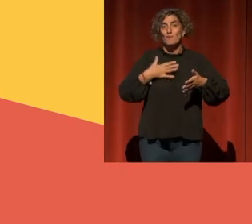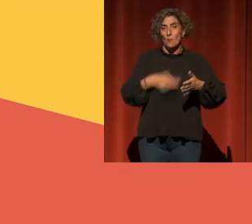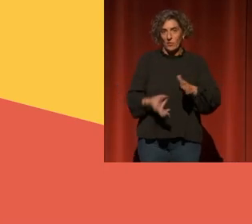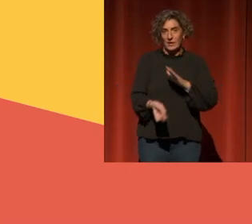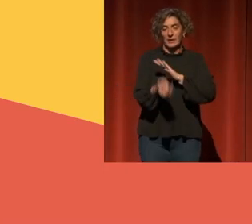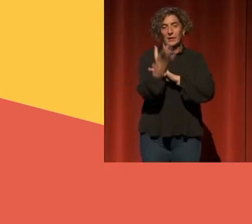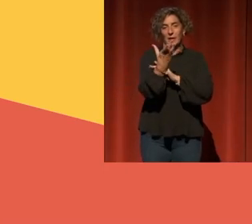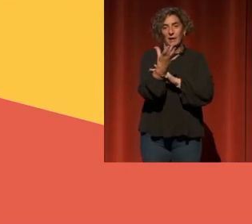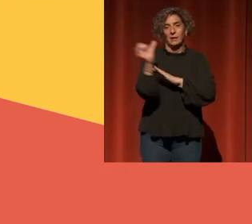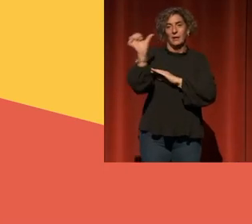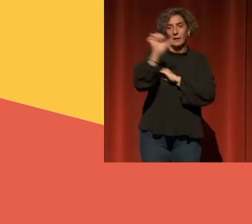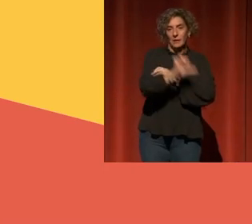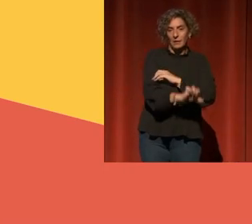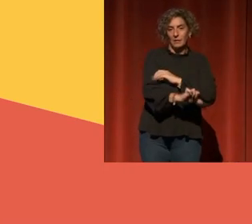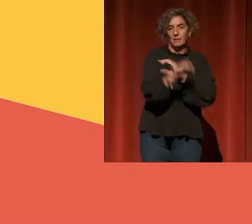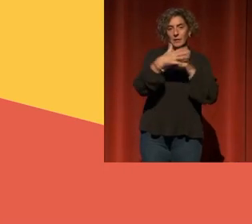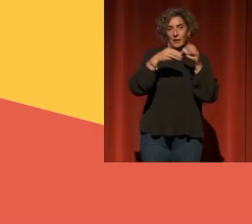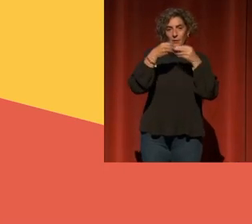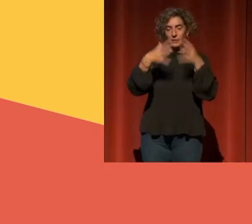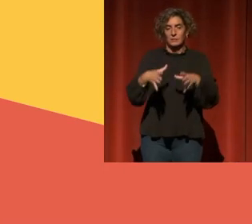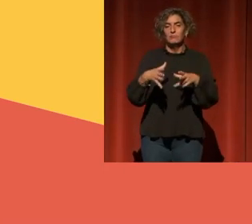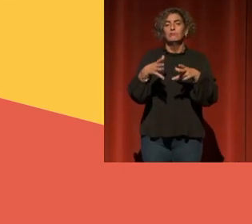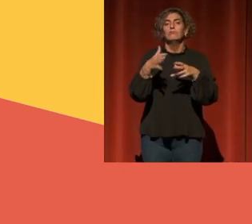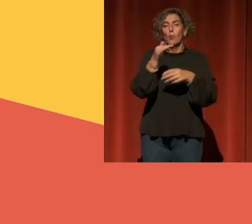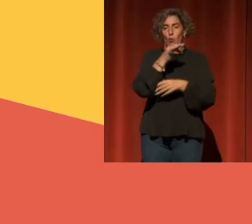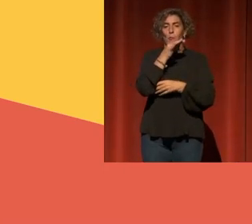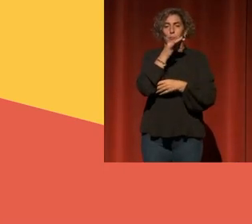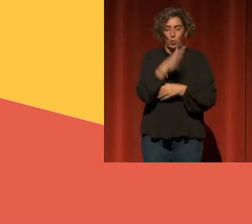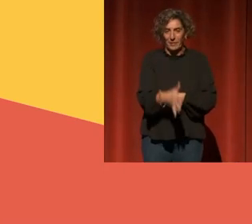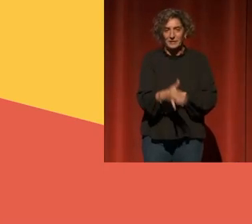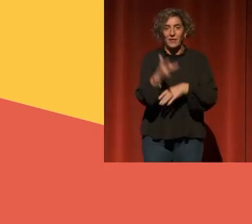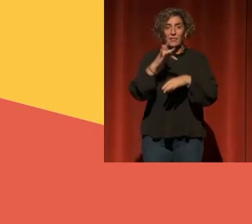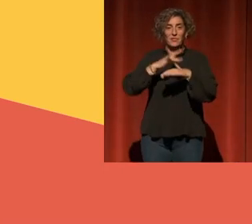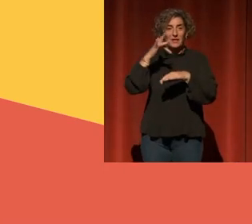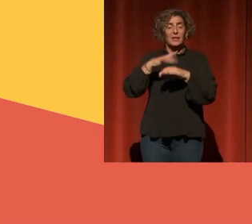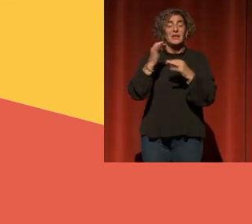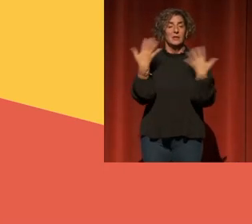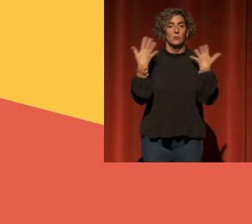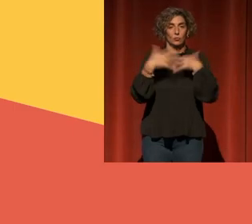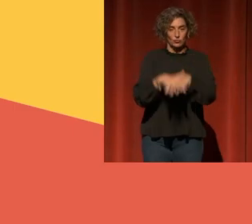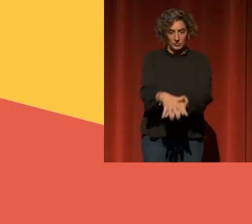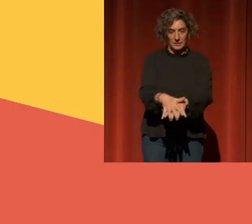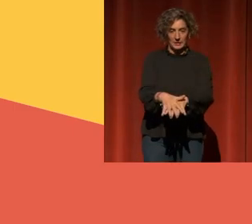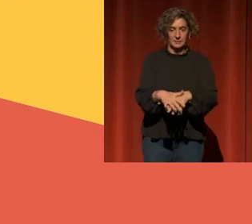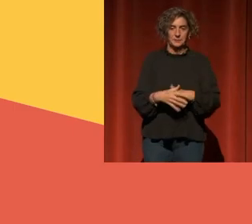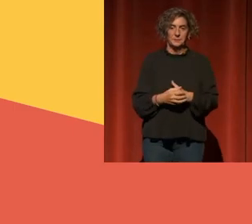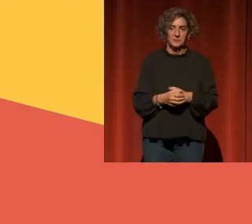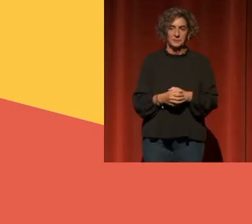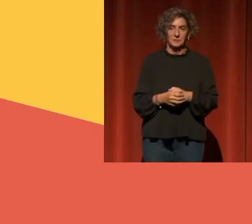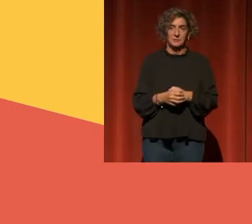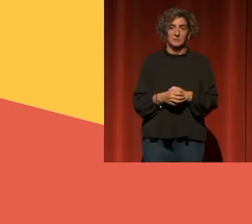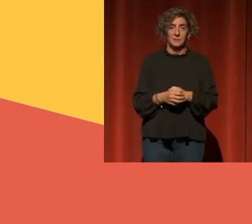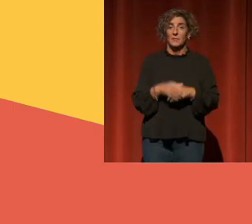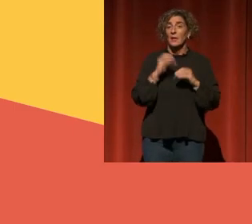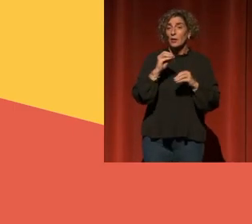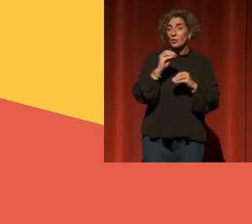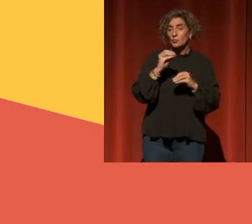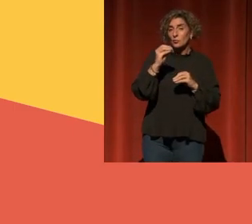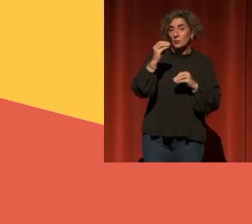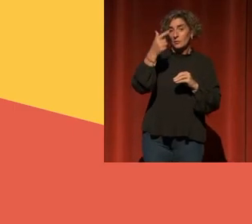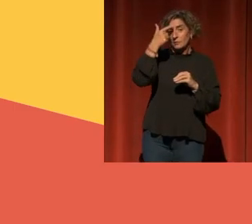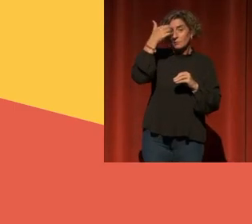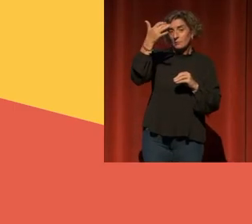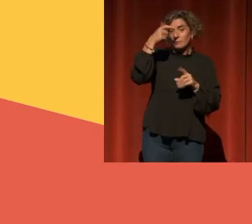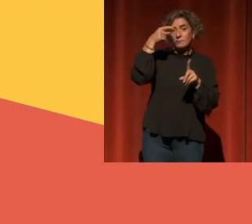democrática socialmente comprometida y digitalmente inclusiva y que su misión es fomentar